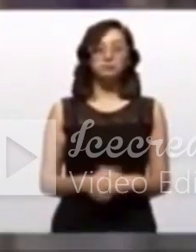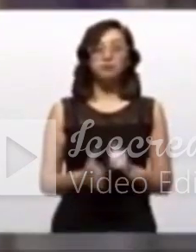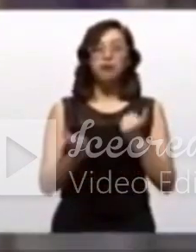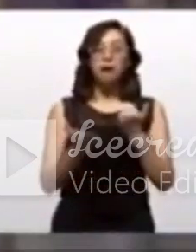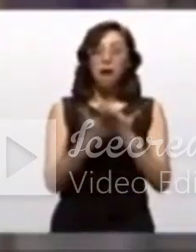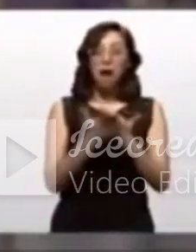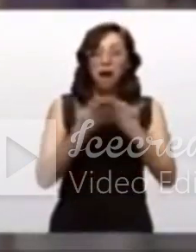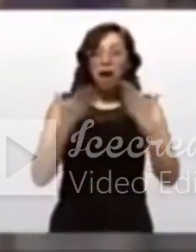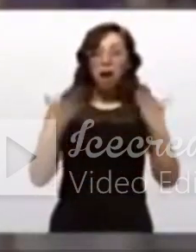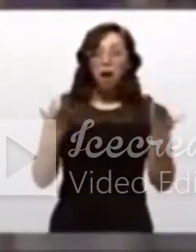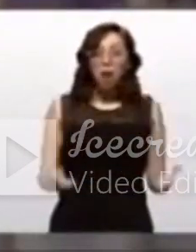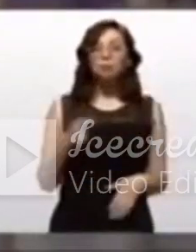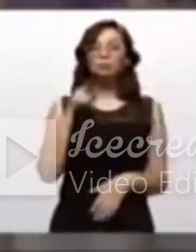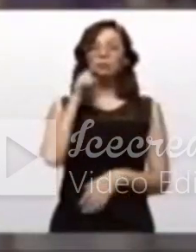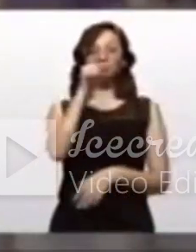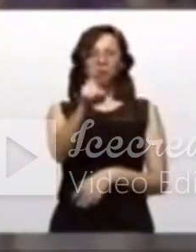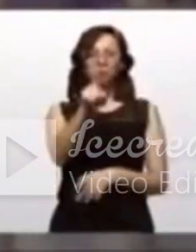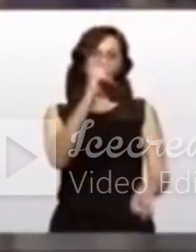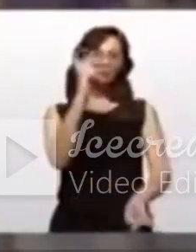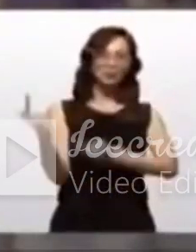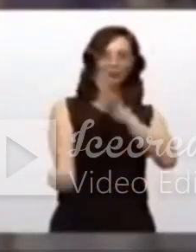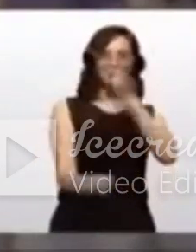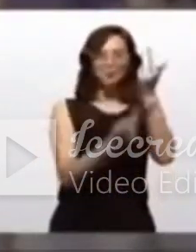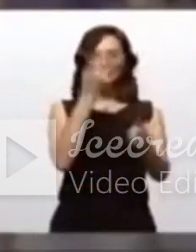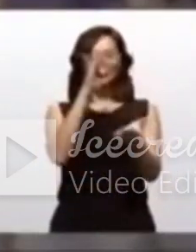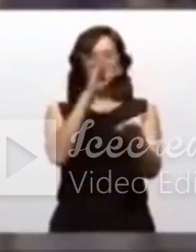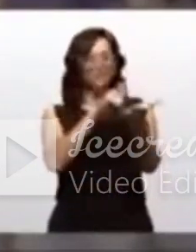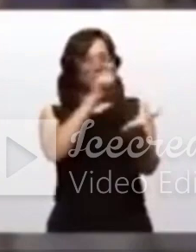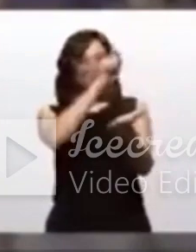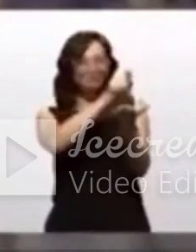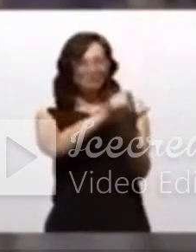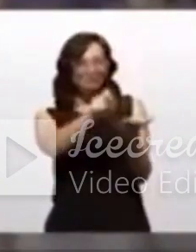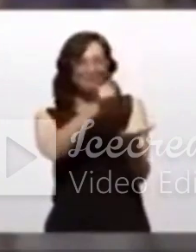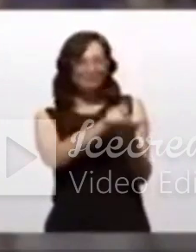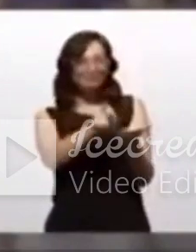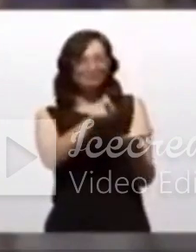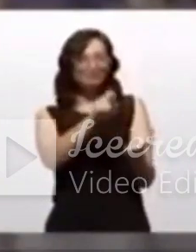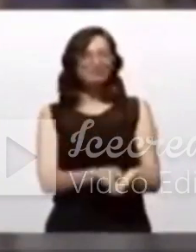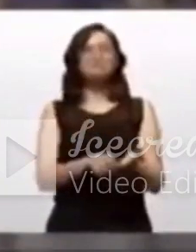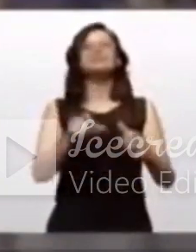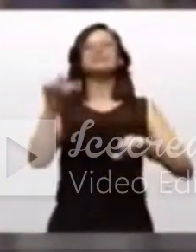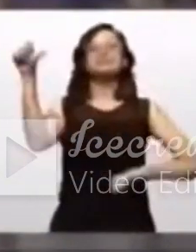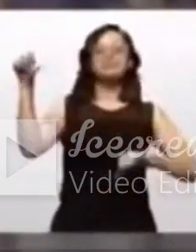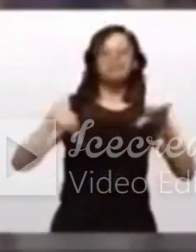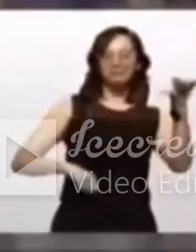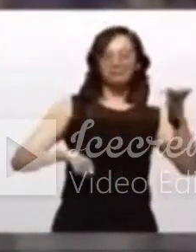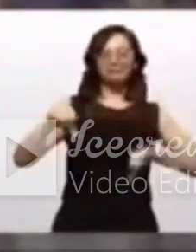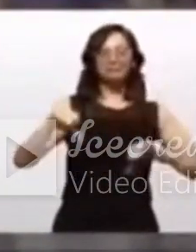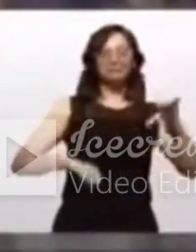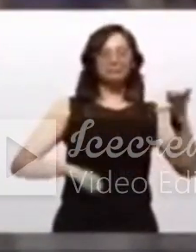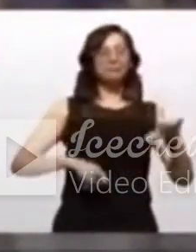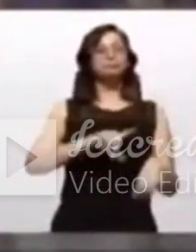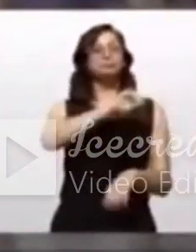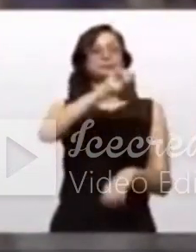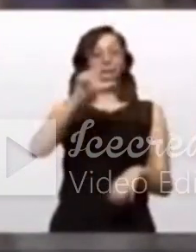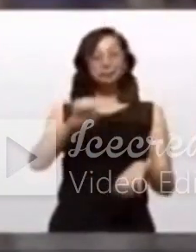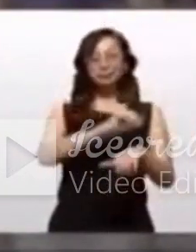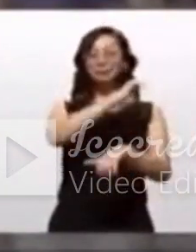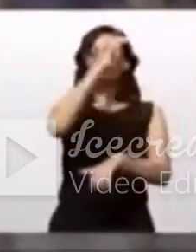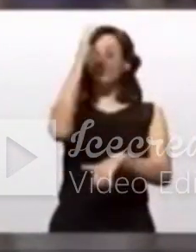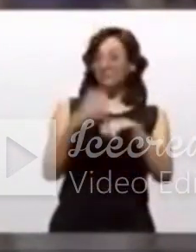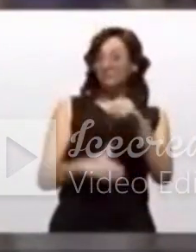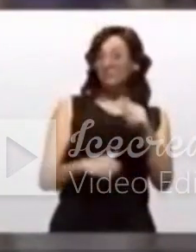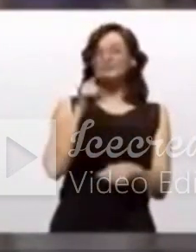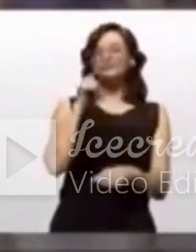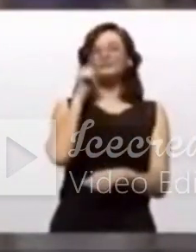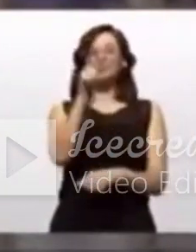Ahora es momento de anotar las preguntas y las actividades para que terminando el programa